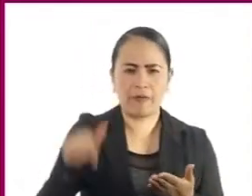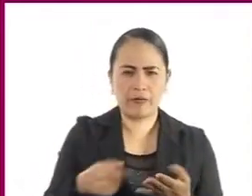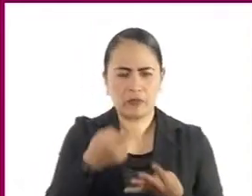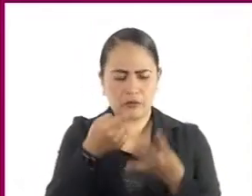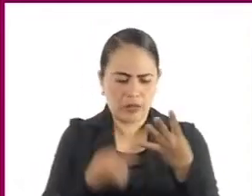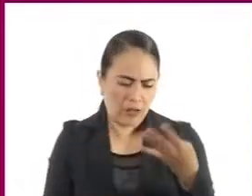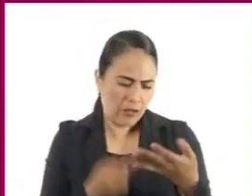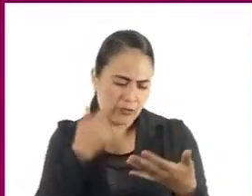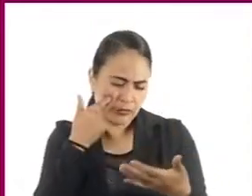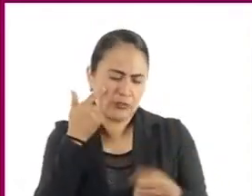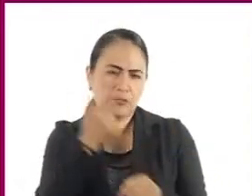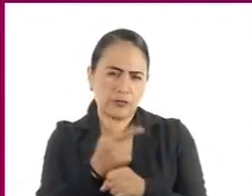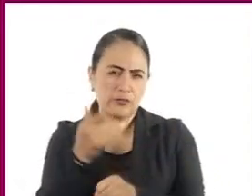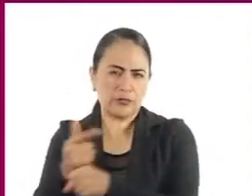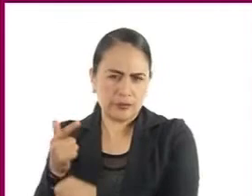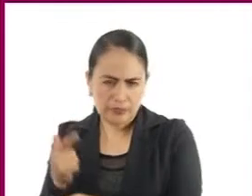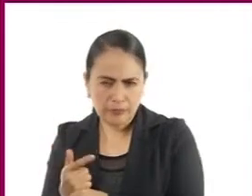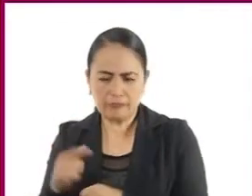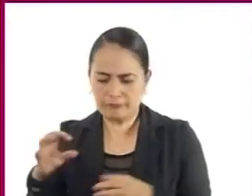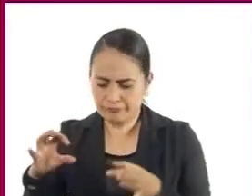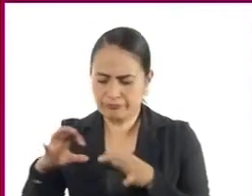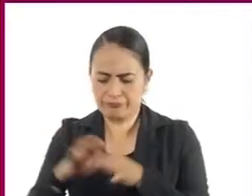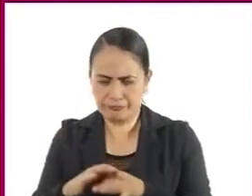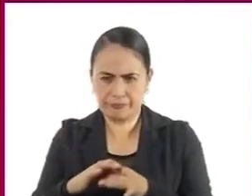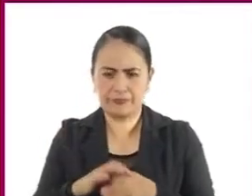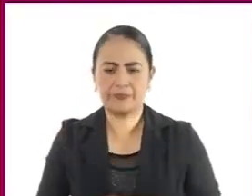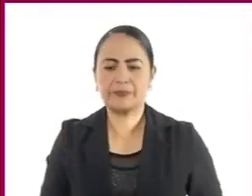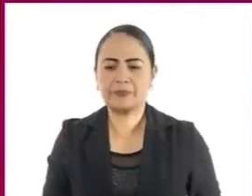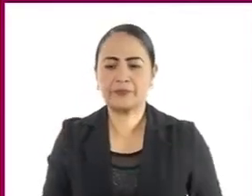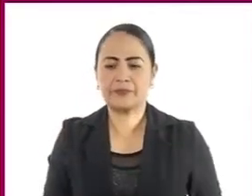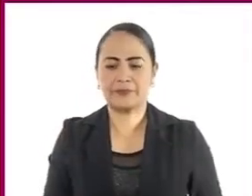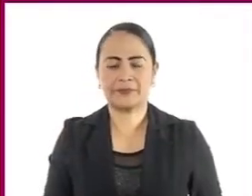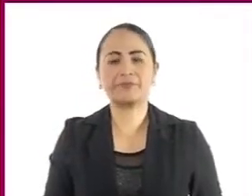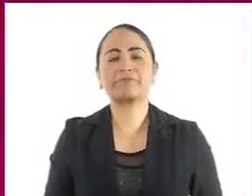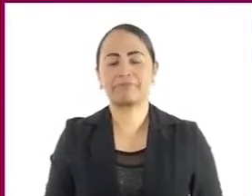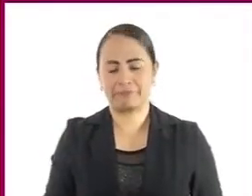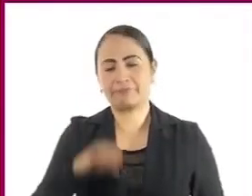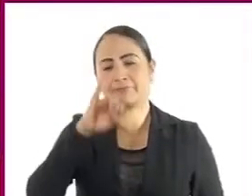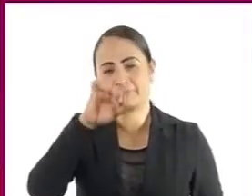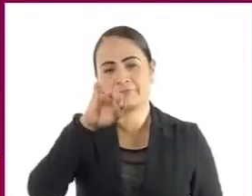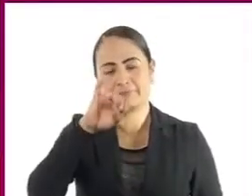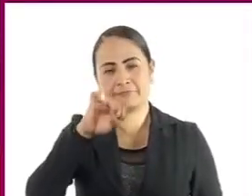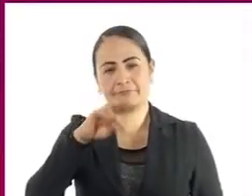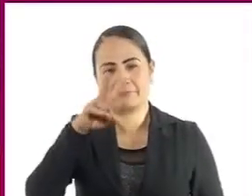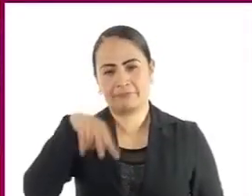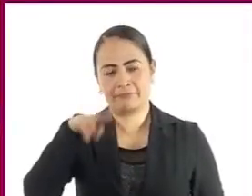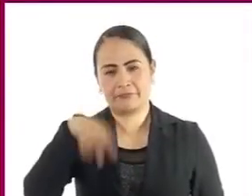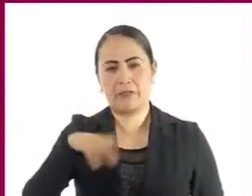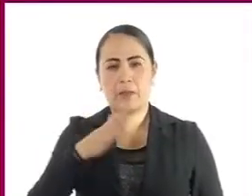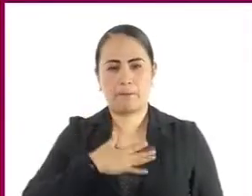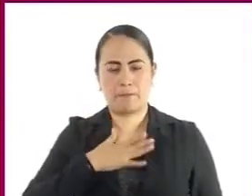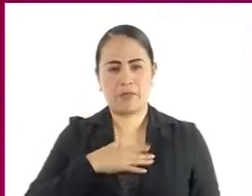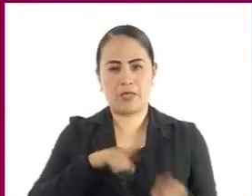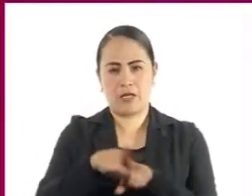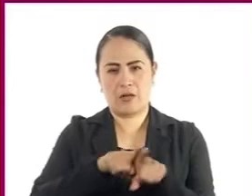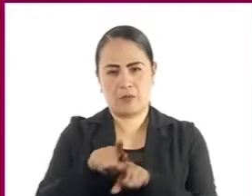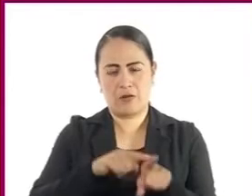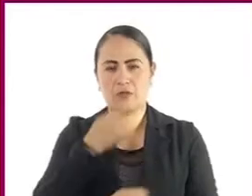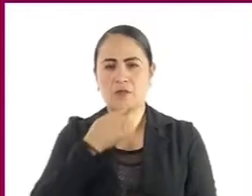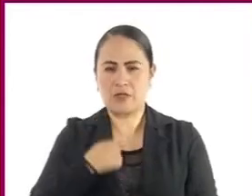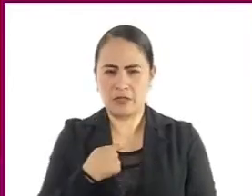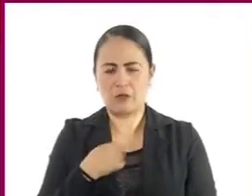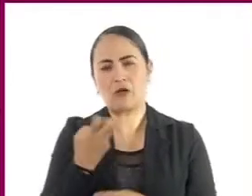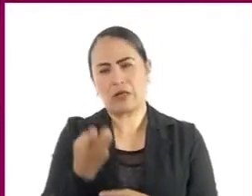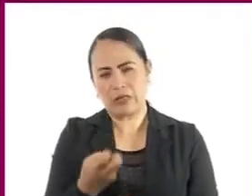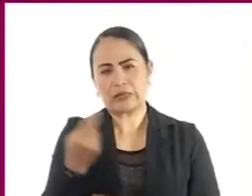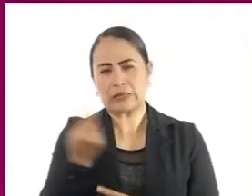que logren cumplir con la formación. Es cierto, profesor. Mi hermano me comentó que hay la necesidad de